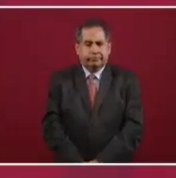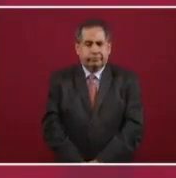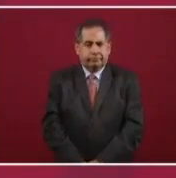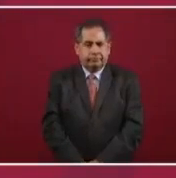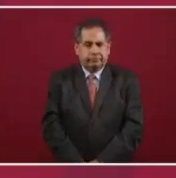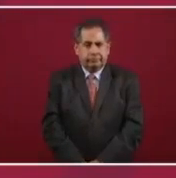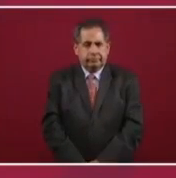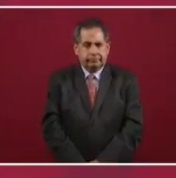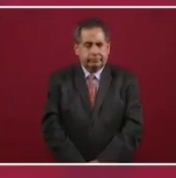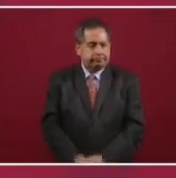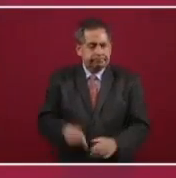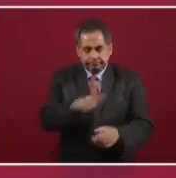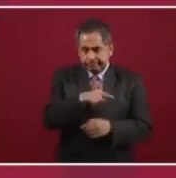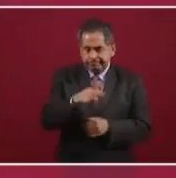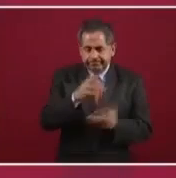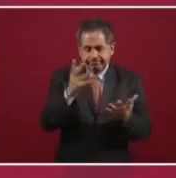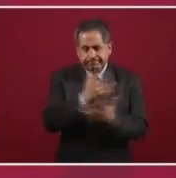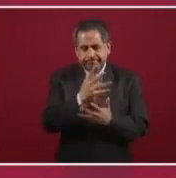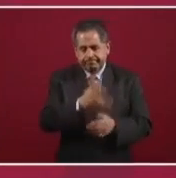Se aprende,